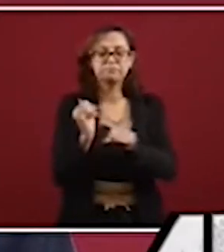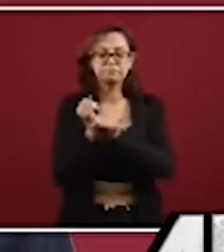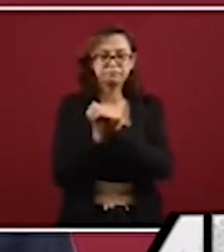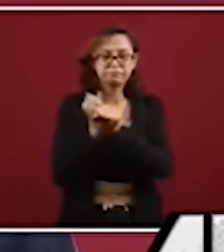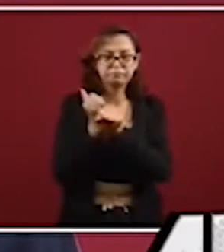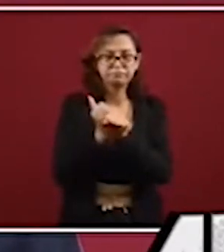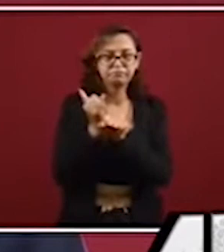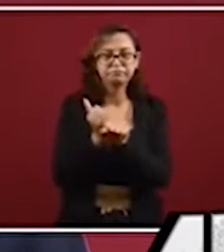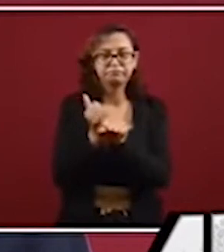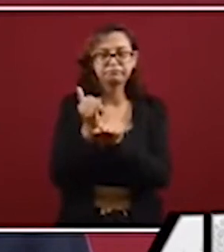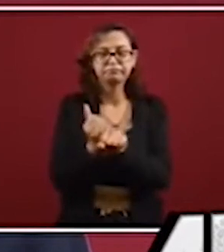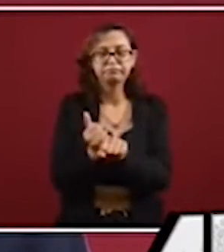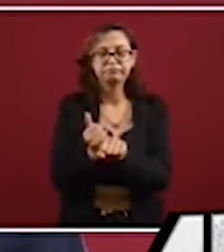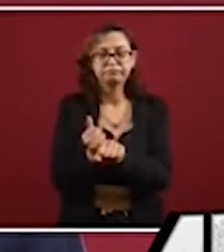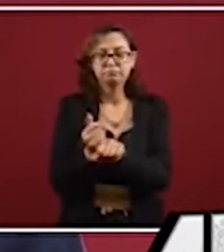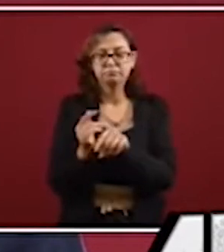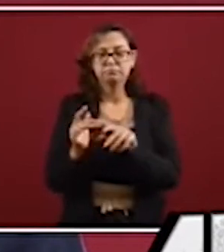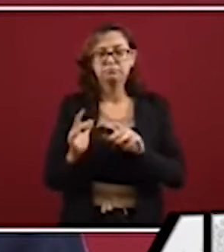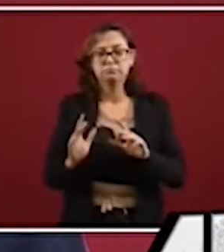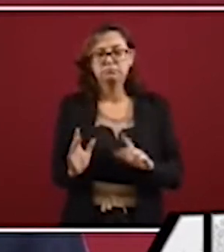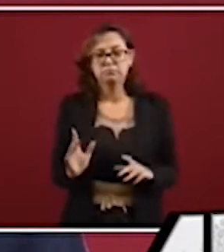Si